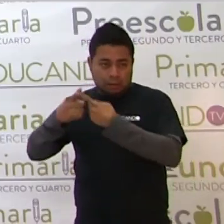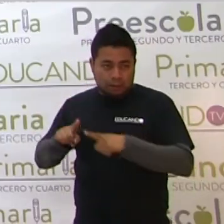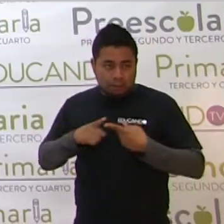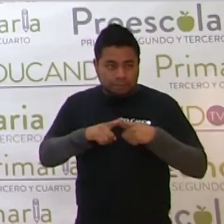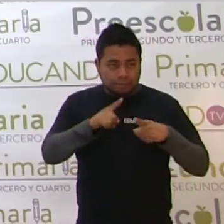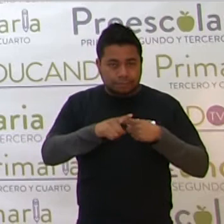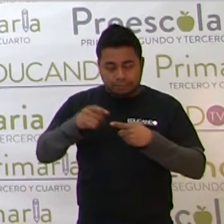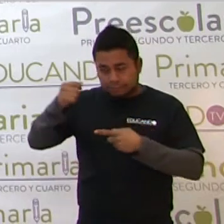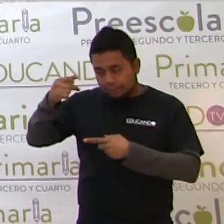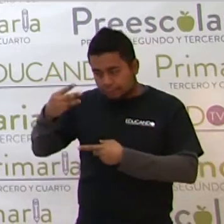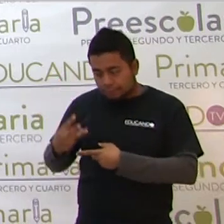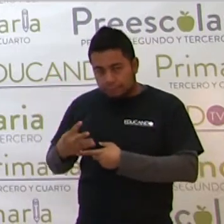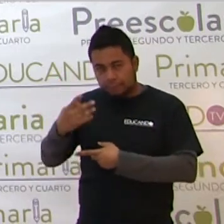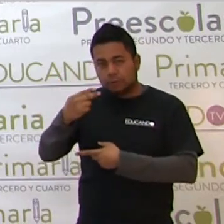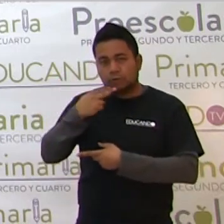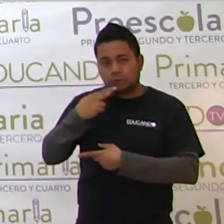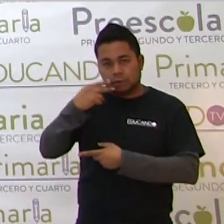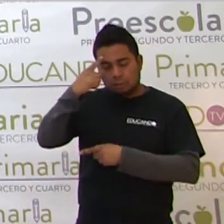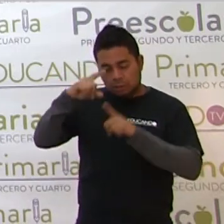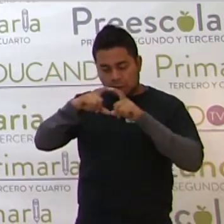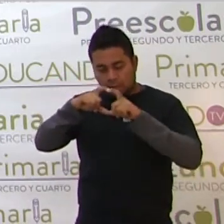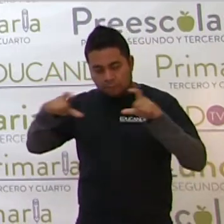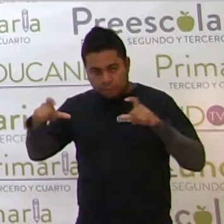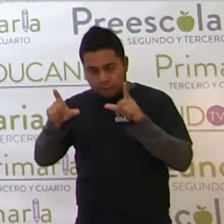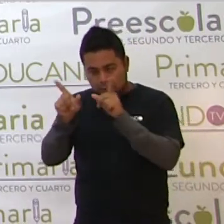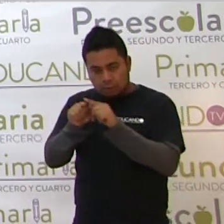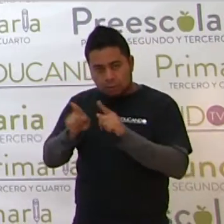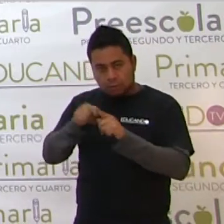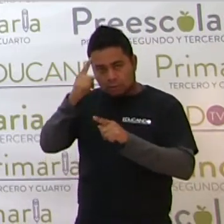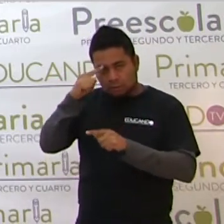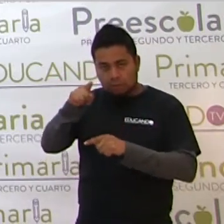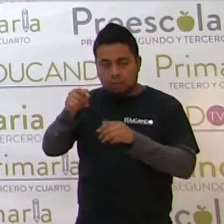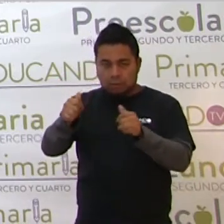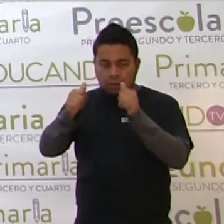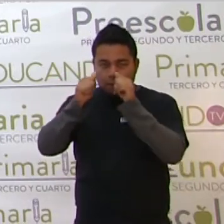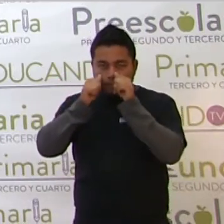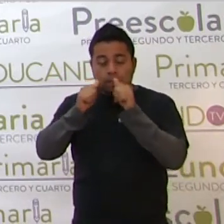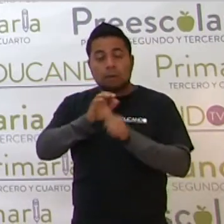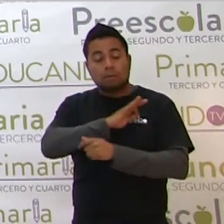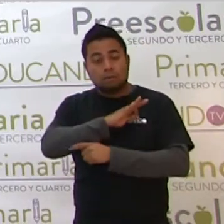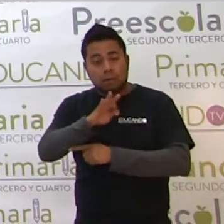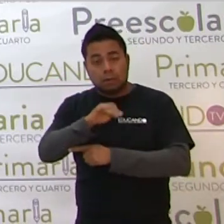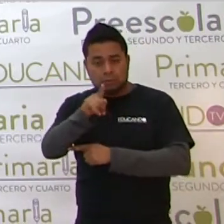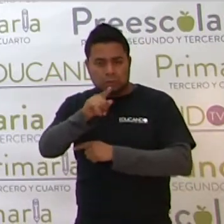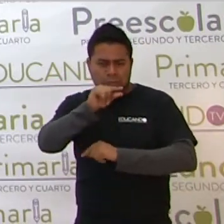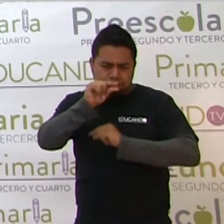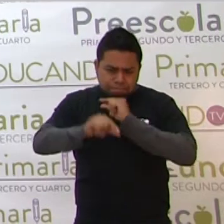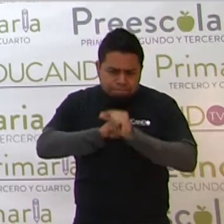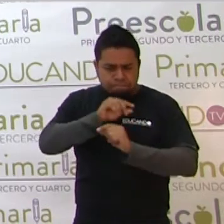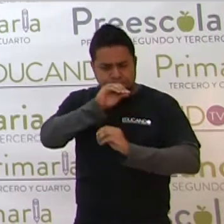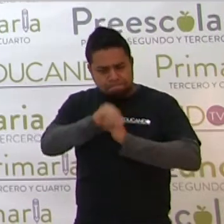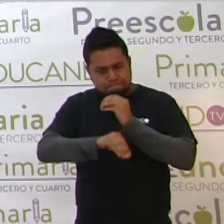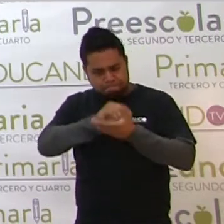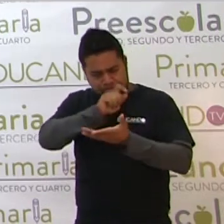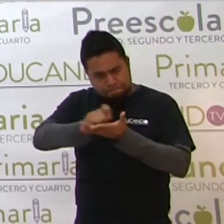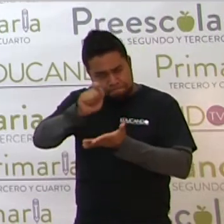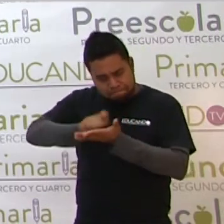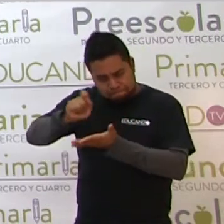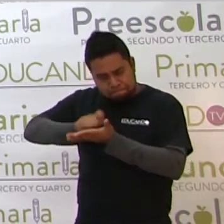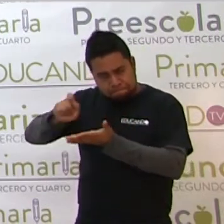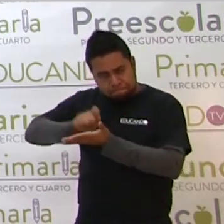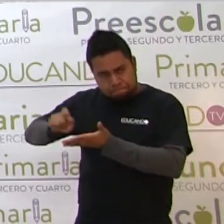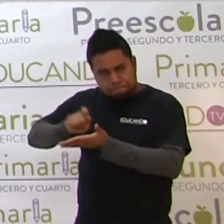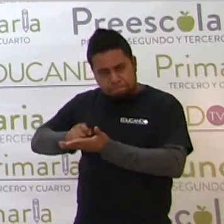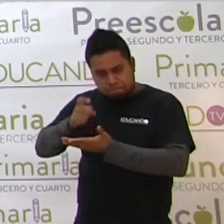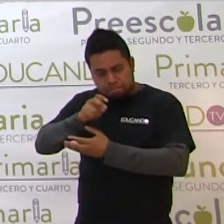a utilizar de la ficha de síntesis para que tú vayas tomando en cuenta y vayas redactándolas y de esa manera puedas llevar